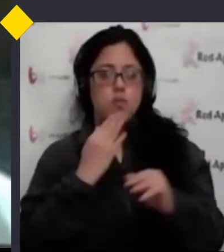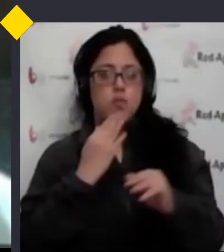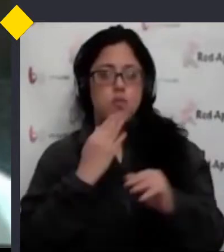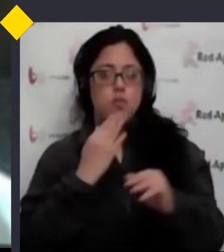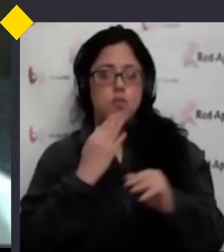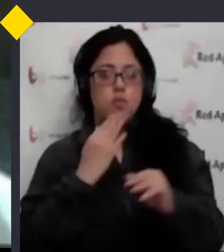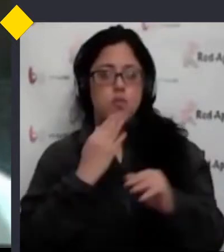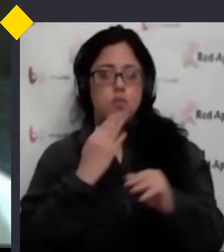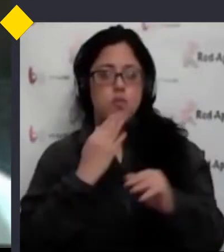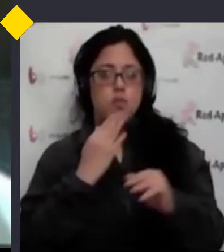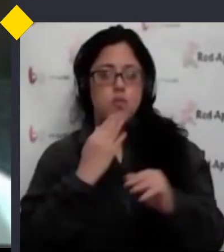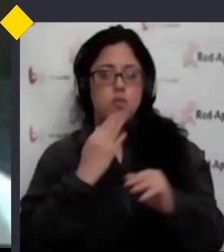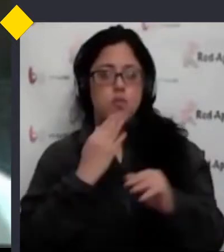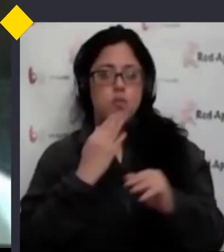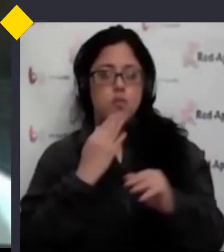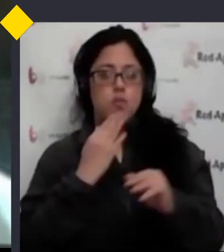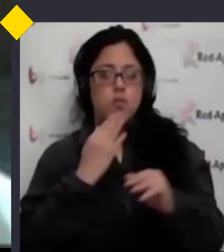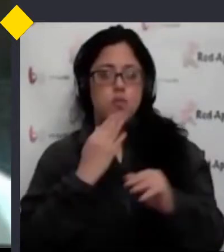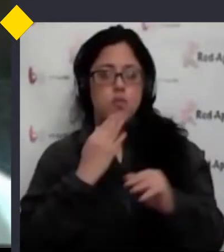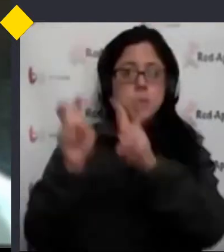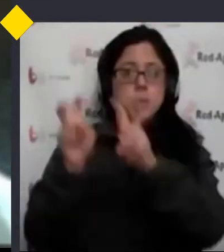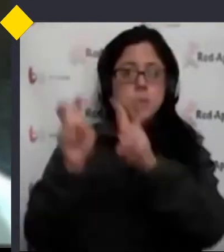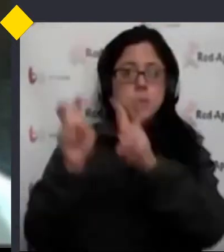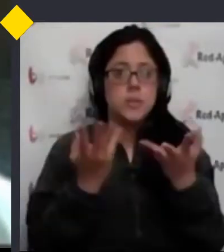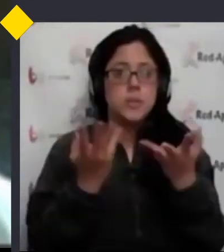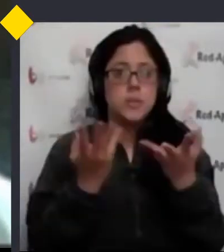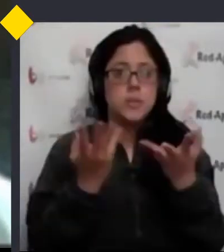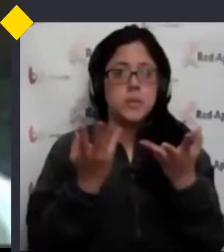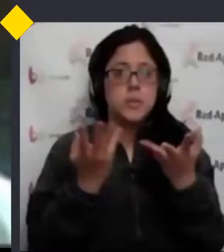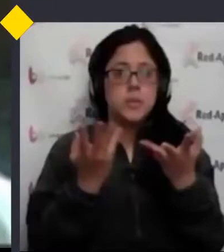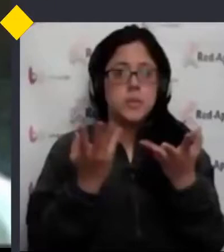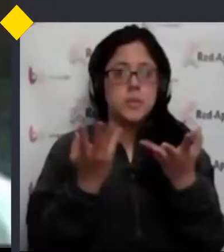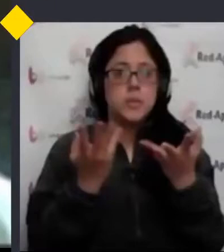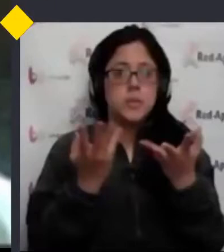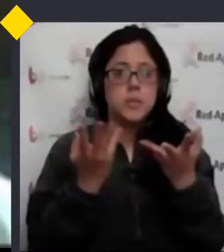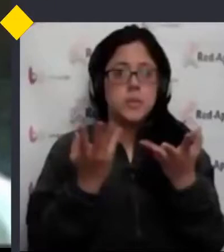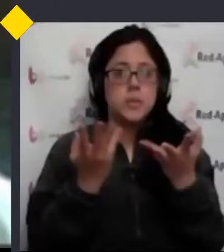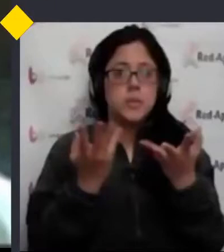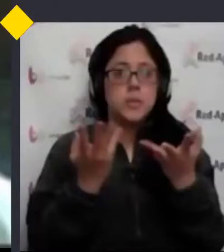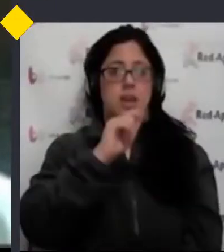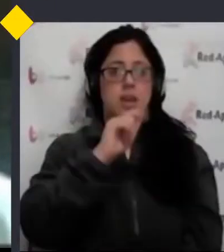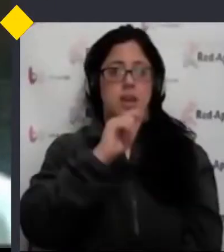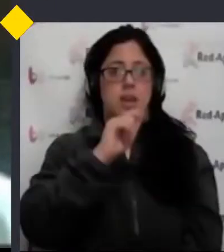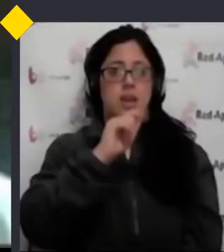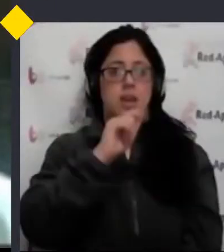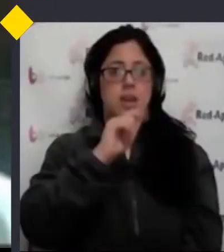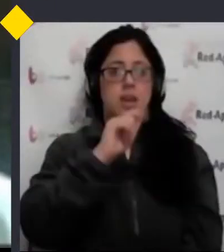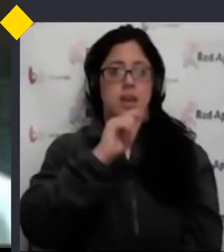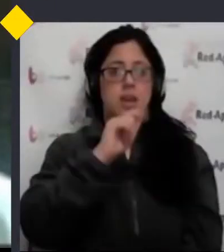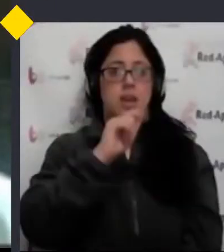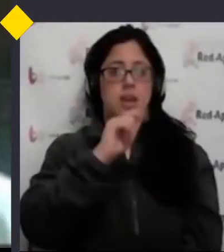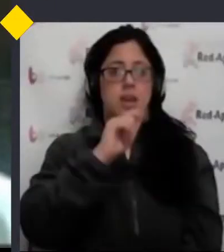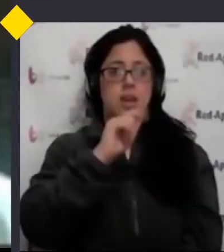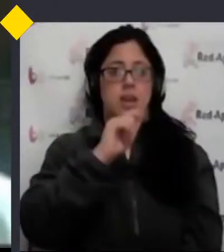él estaremos conversando sobre LGBT. Jimena Casarejos, directora de la Fundación Teletón, periodista